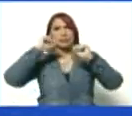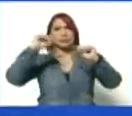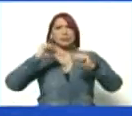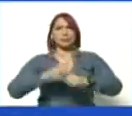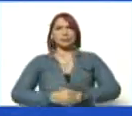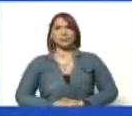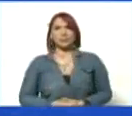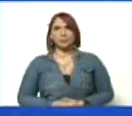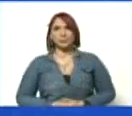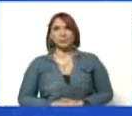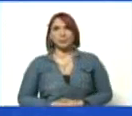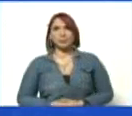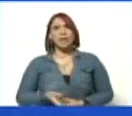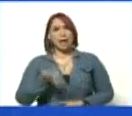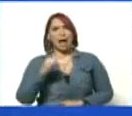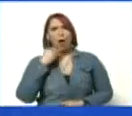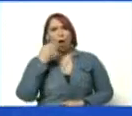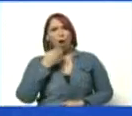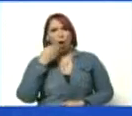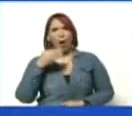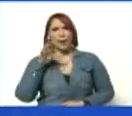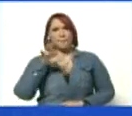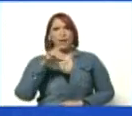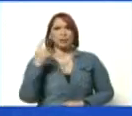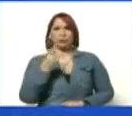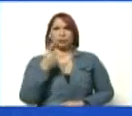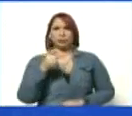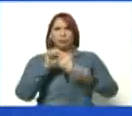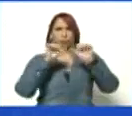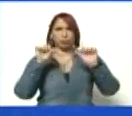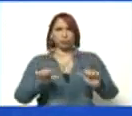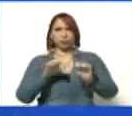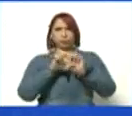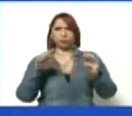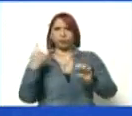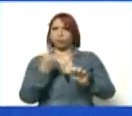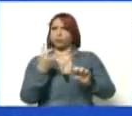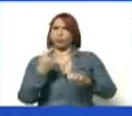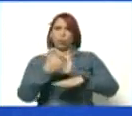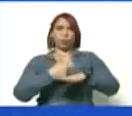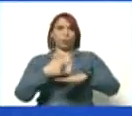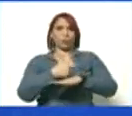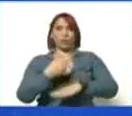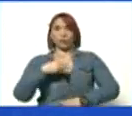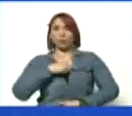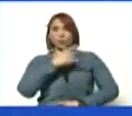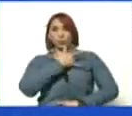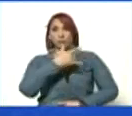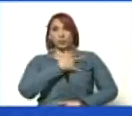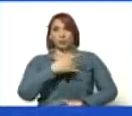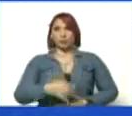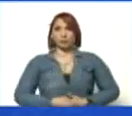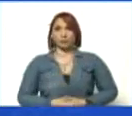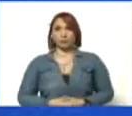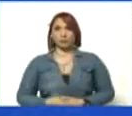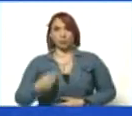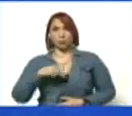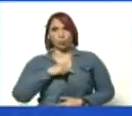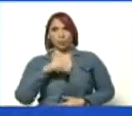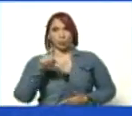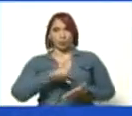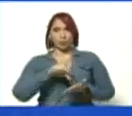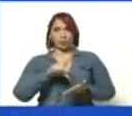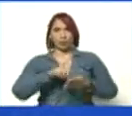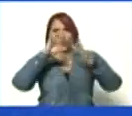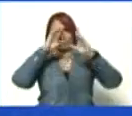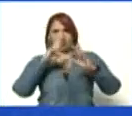la muchachada de la patria. Aquí estamos con un solo sistema educativo, un solo gobierno, nuestras universidades y nuestros liceos,